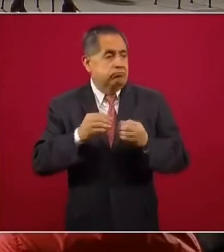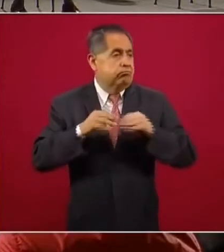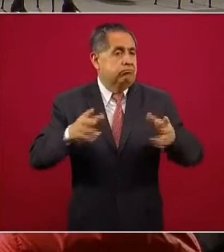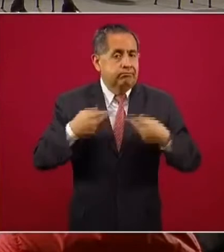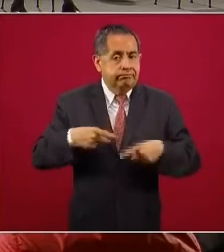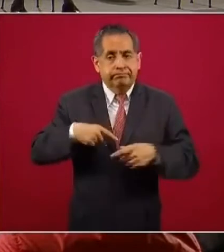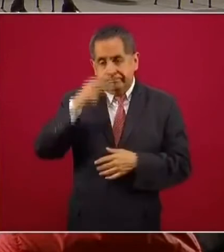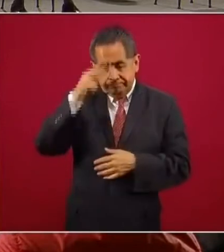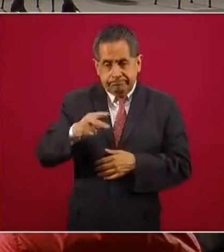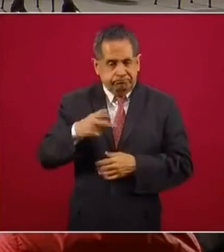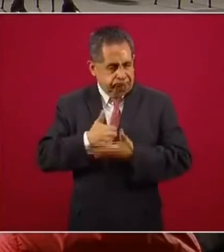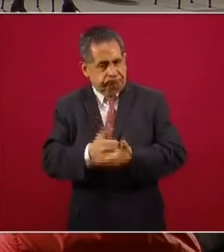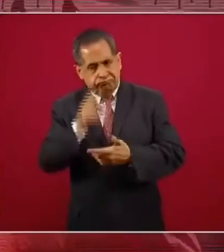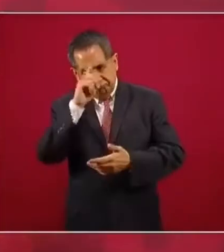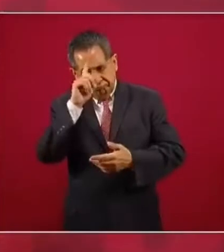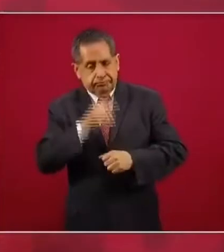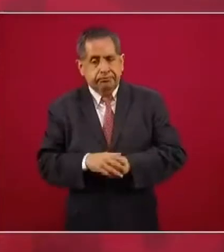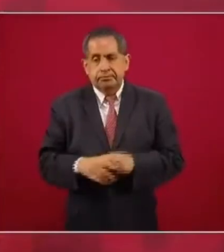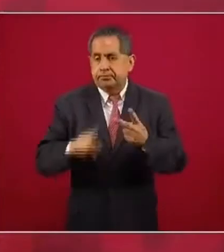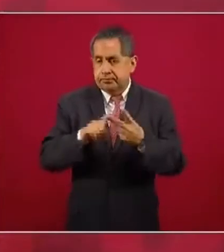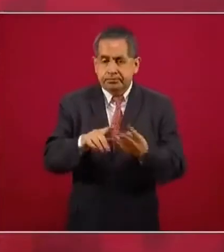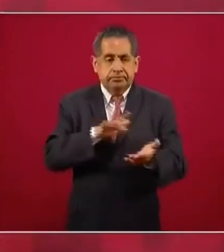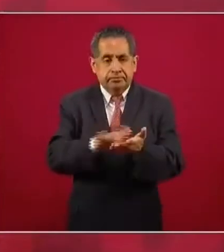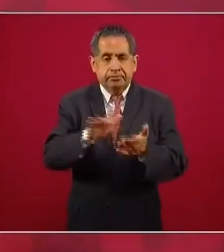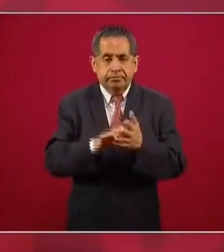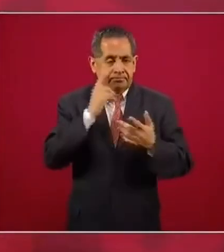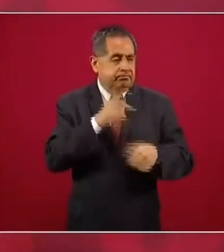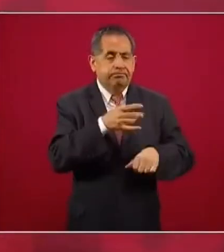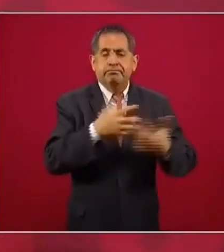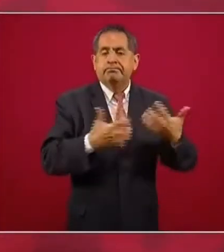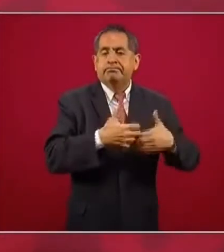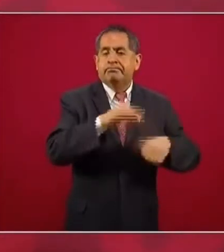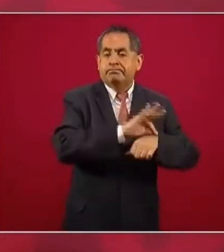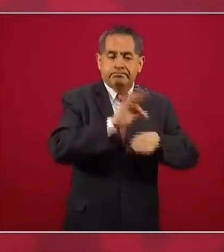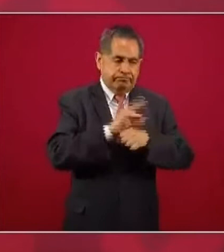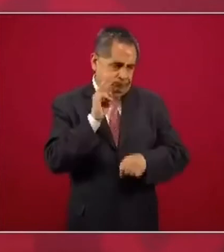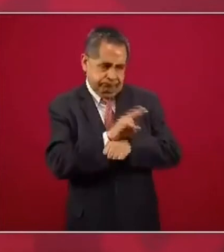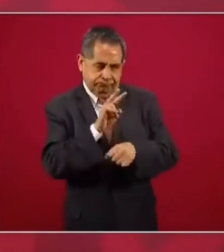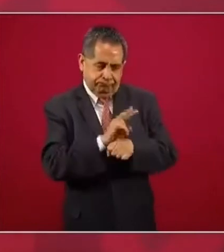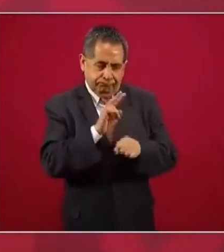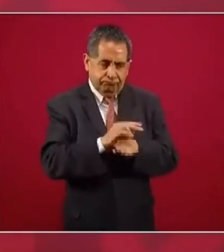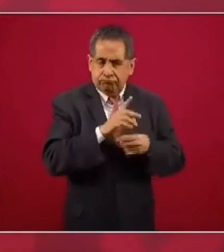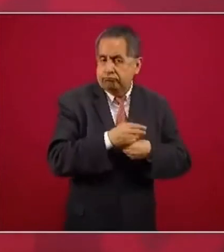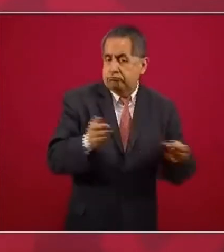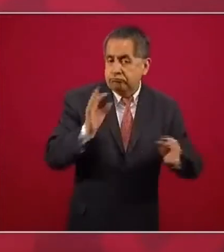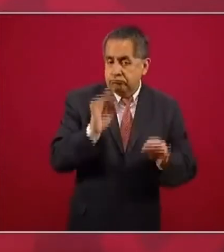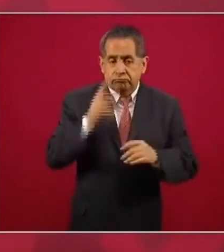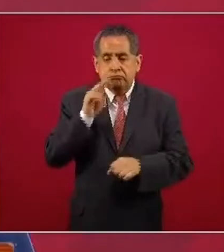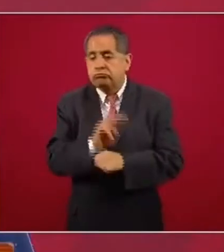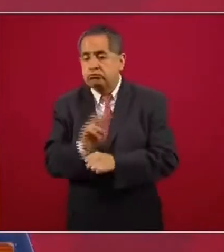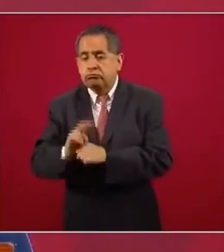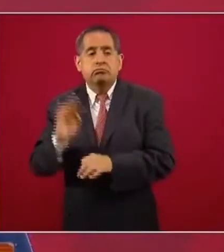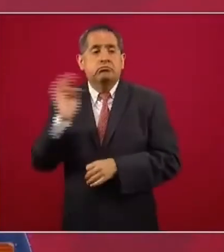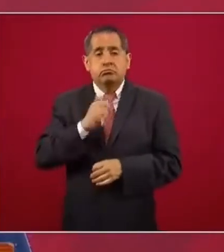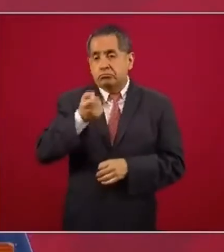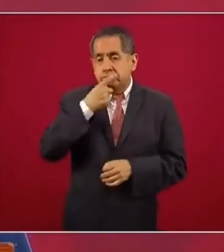los mexicanos y mexicanas. Apoyo para reforzar la farmacovigilancia y cuidar de los efectos adversos